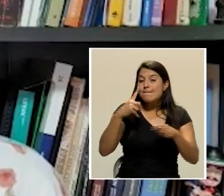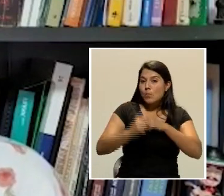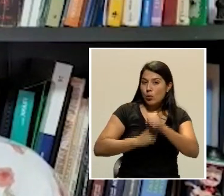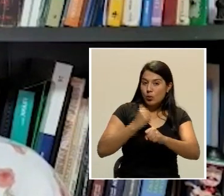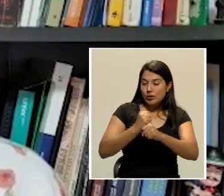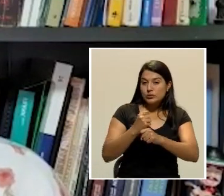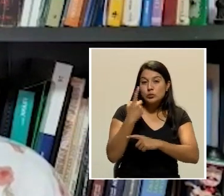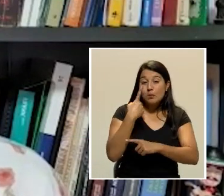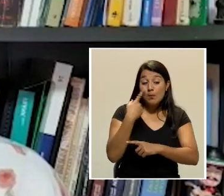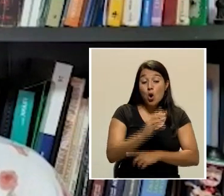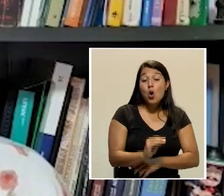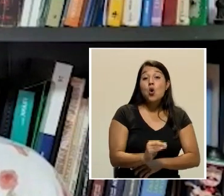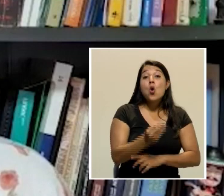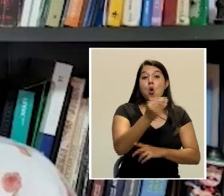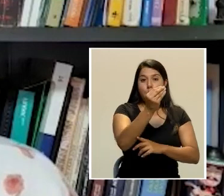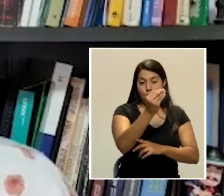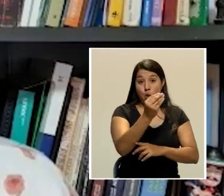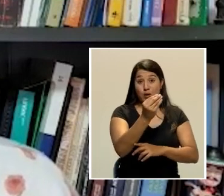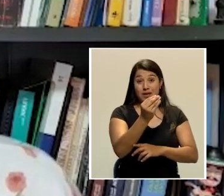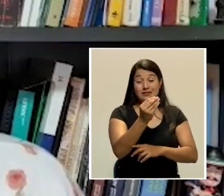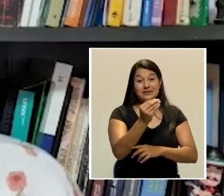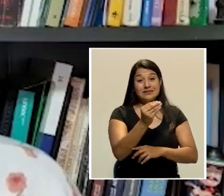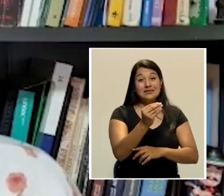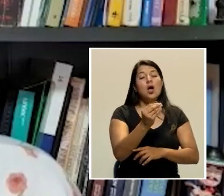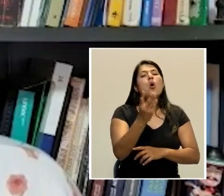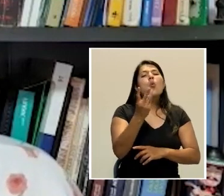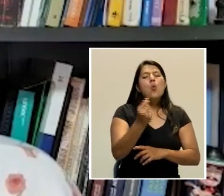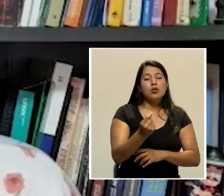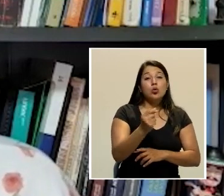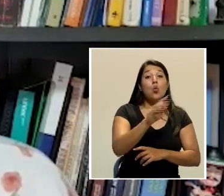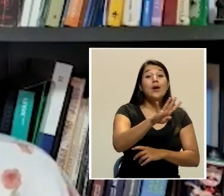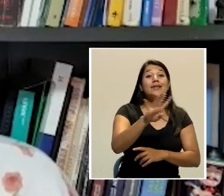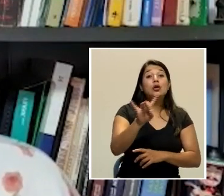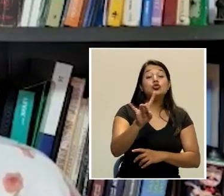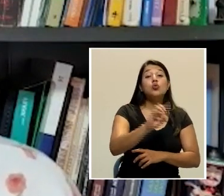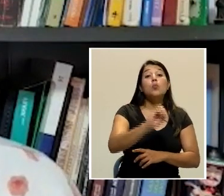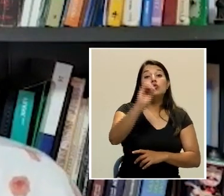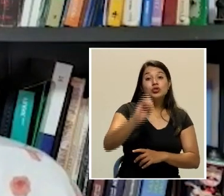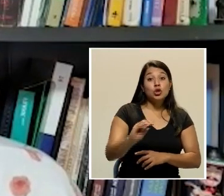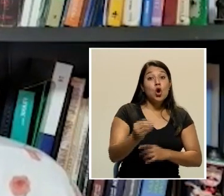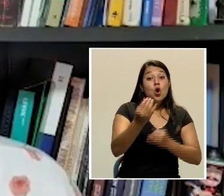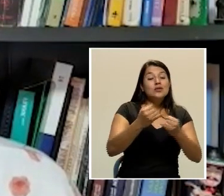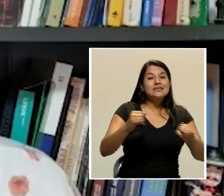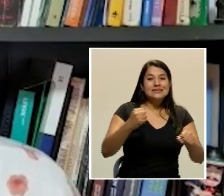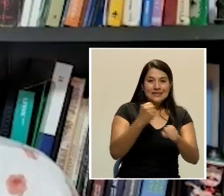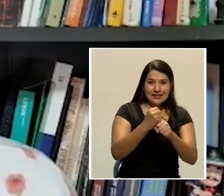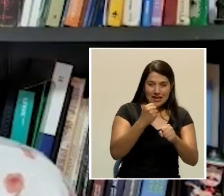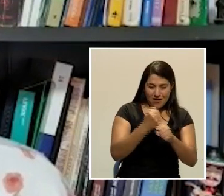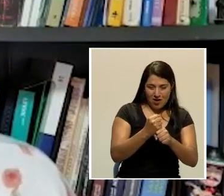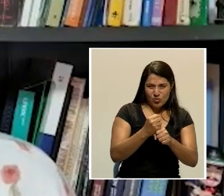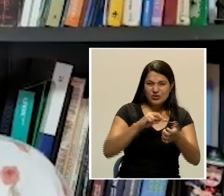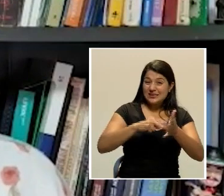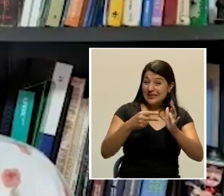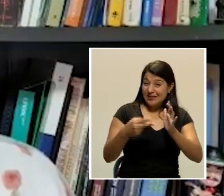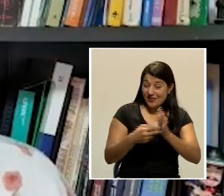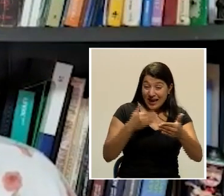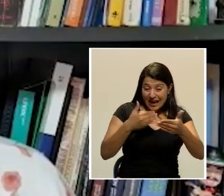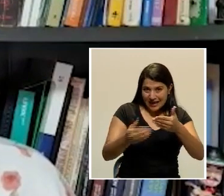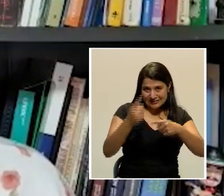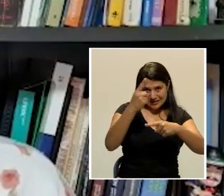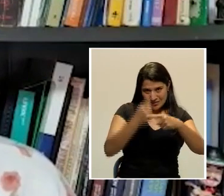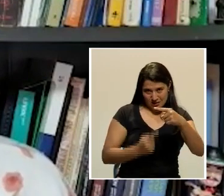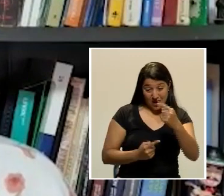de las personas jóvenes este desempleo está llegando al 48%, es decir, casi 1 de cada 2 jóvenes en el país que